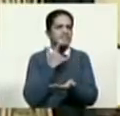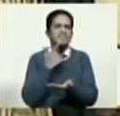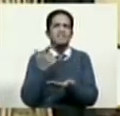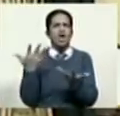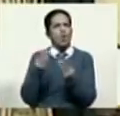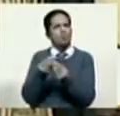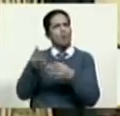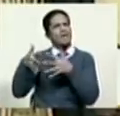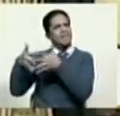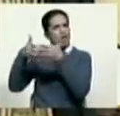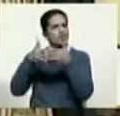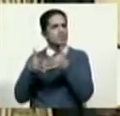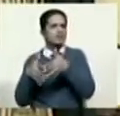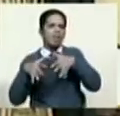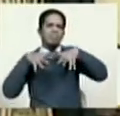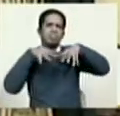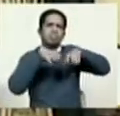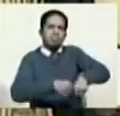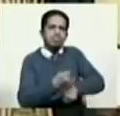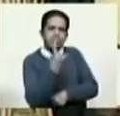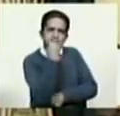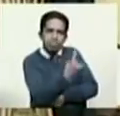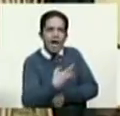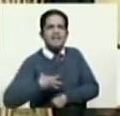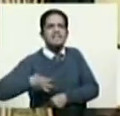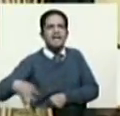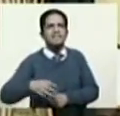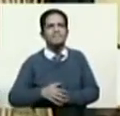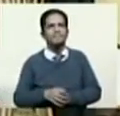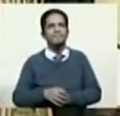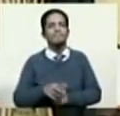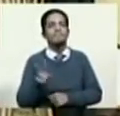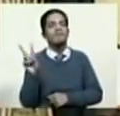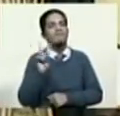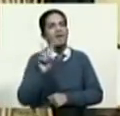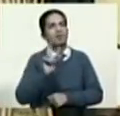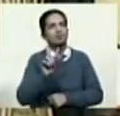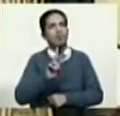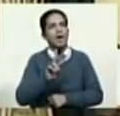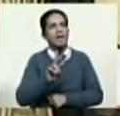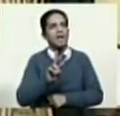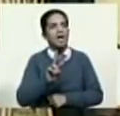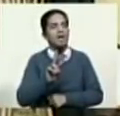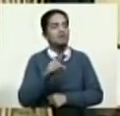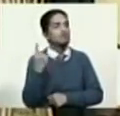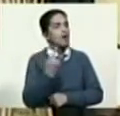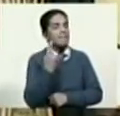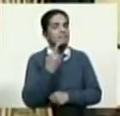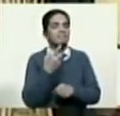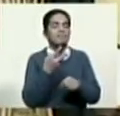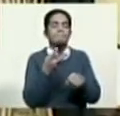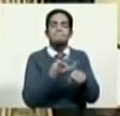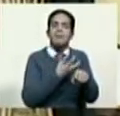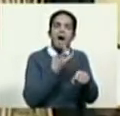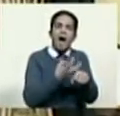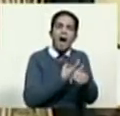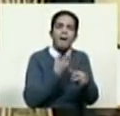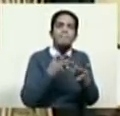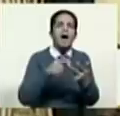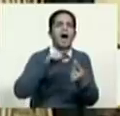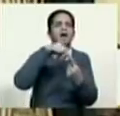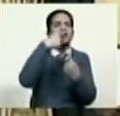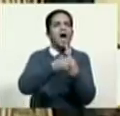a apoderarse de nuestras riquezas, esa es la verdad. Si Venezuela produjera papas y cambures,